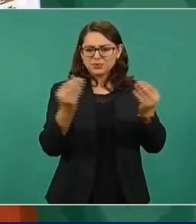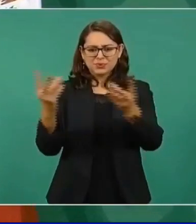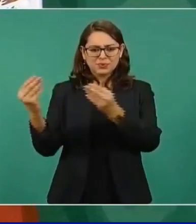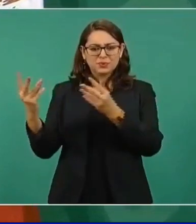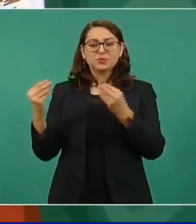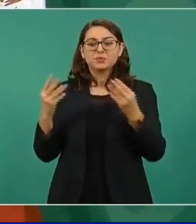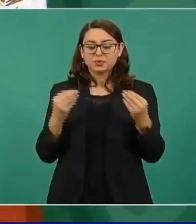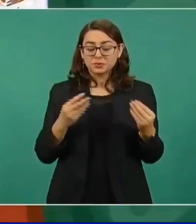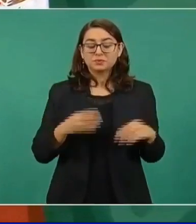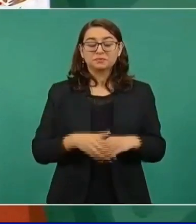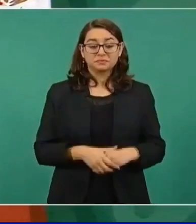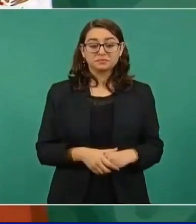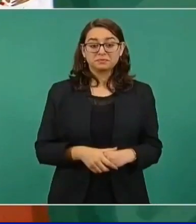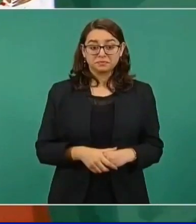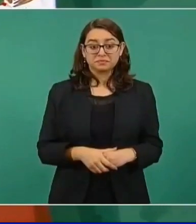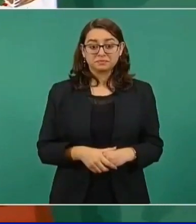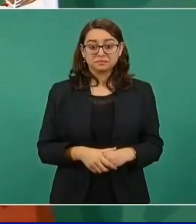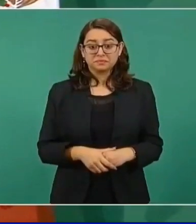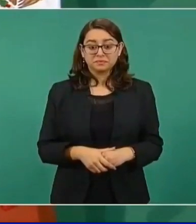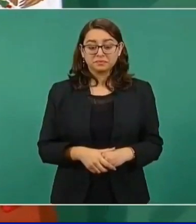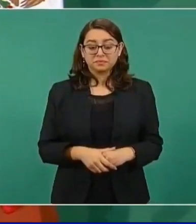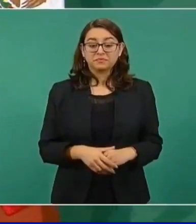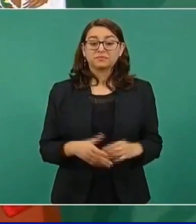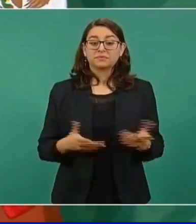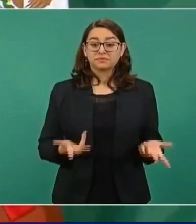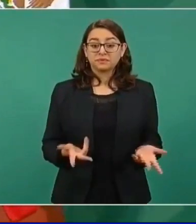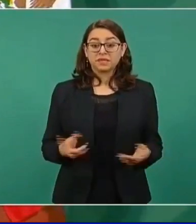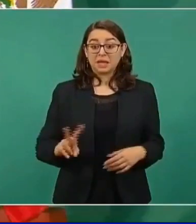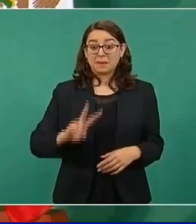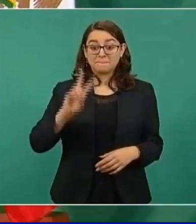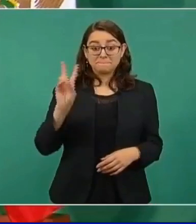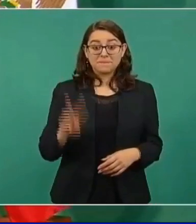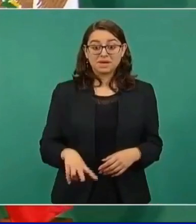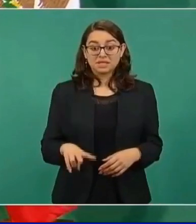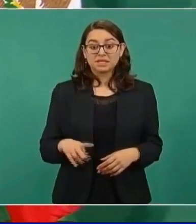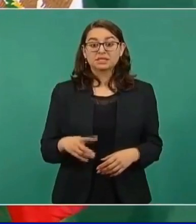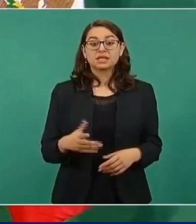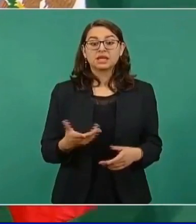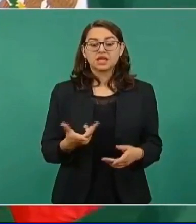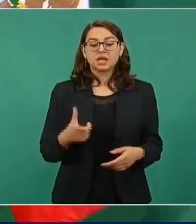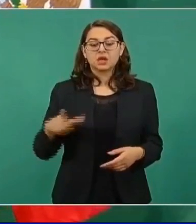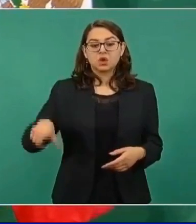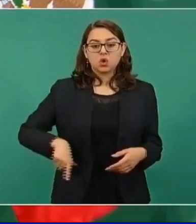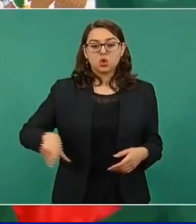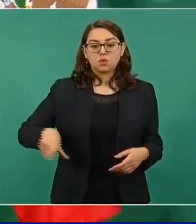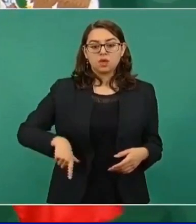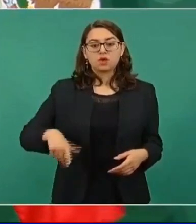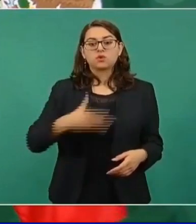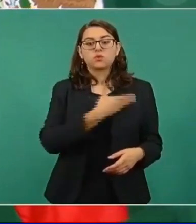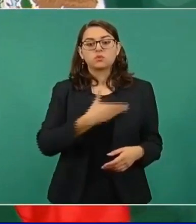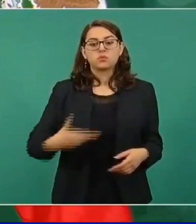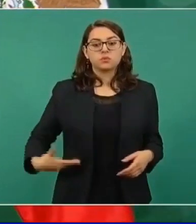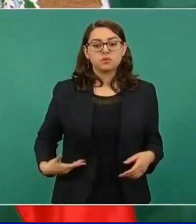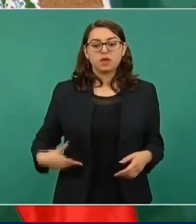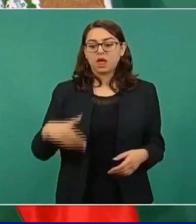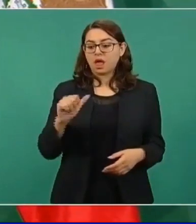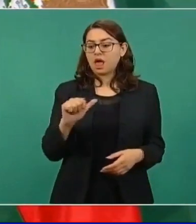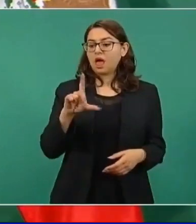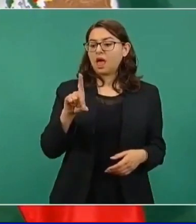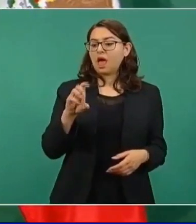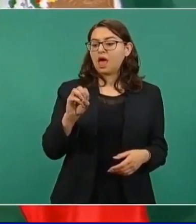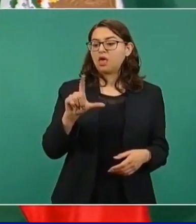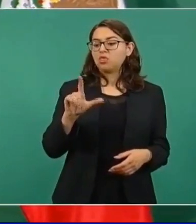en ese tiempo, de manera especial en el gobierno del presidente Adolfo